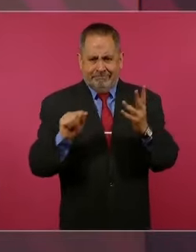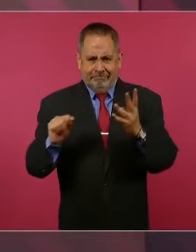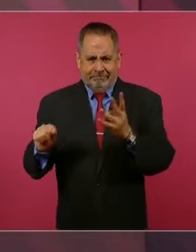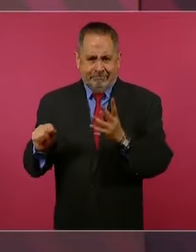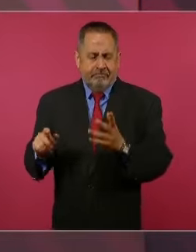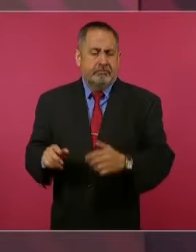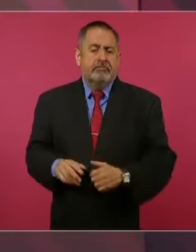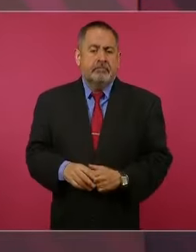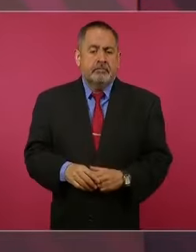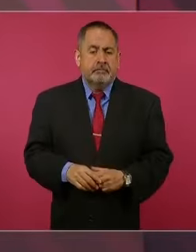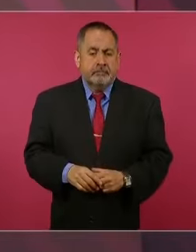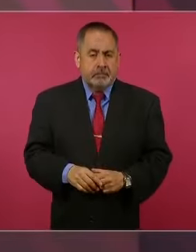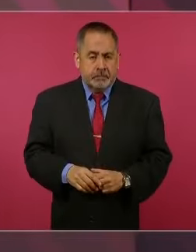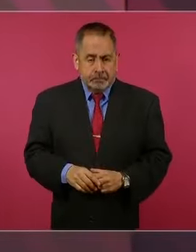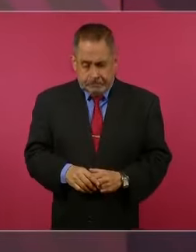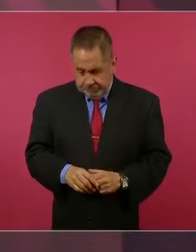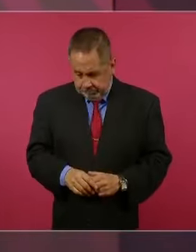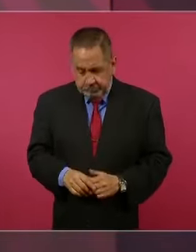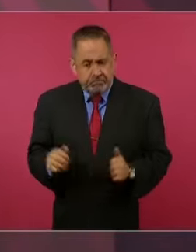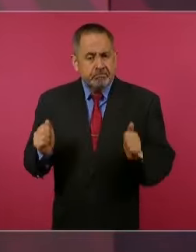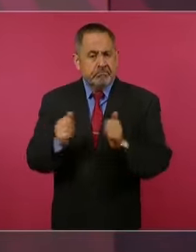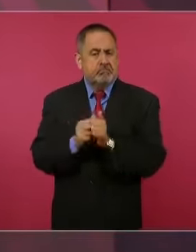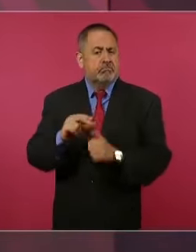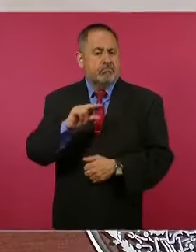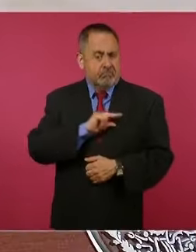hospitales con